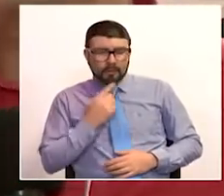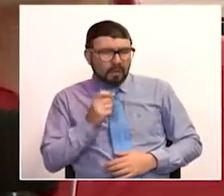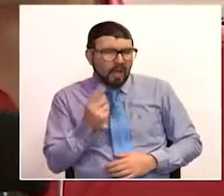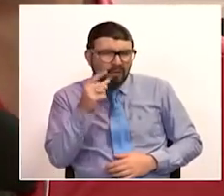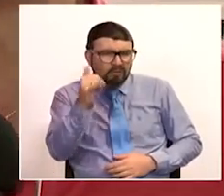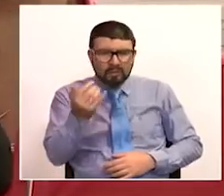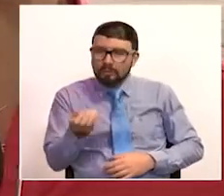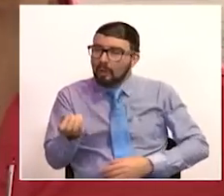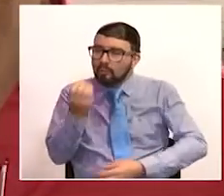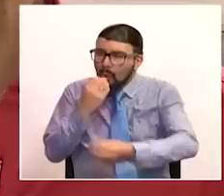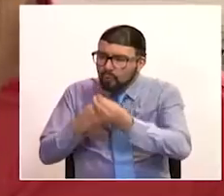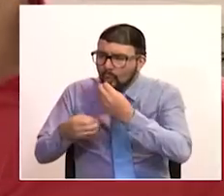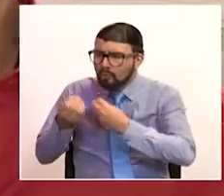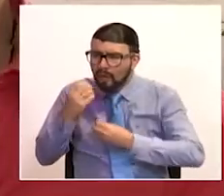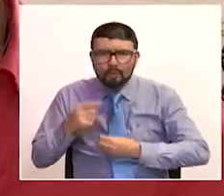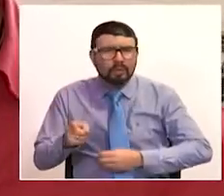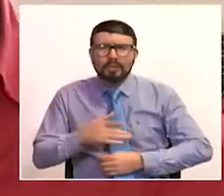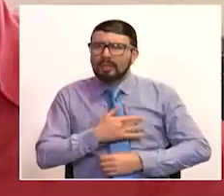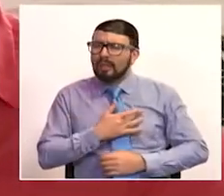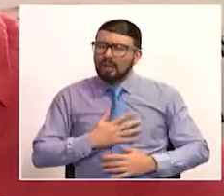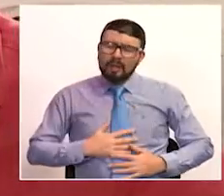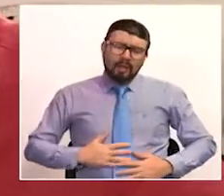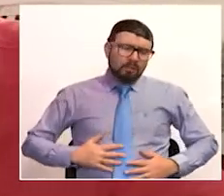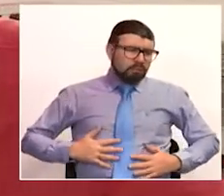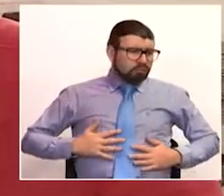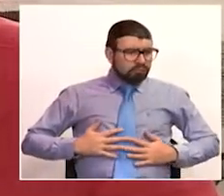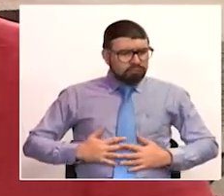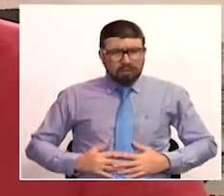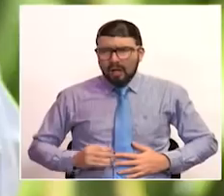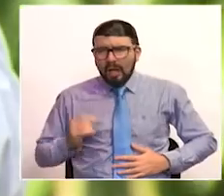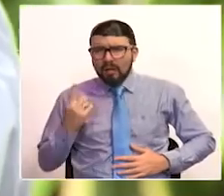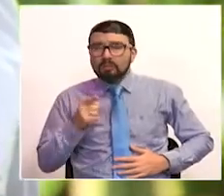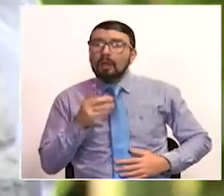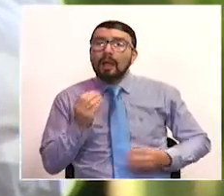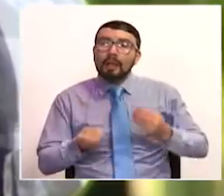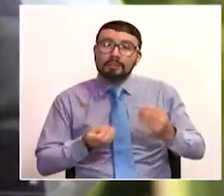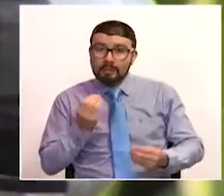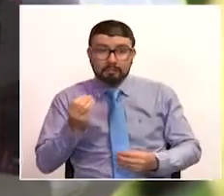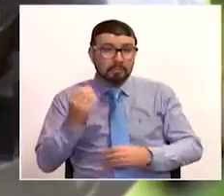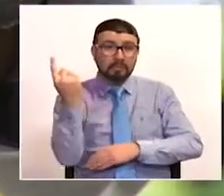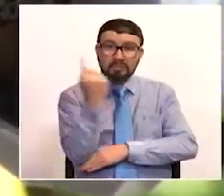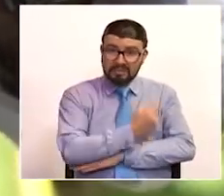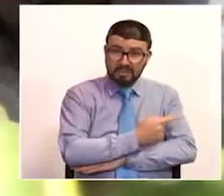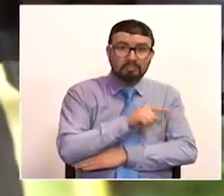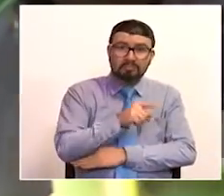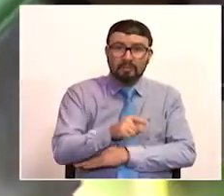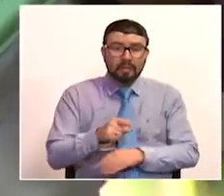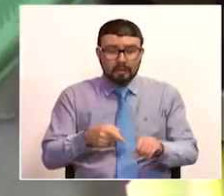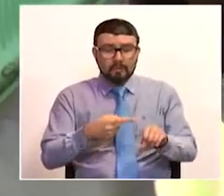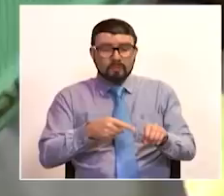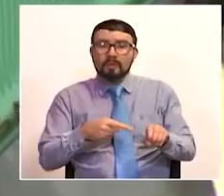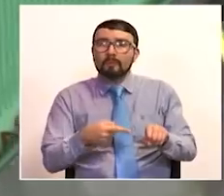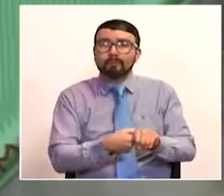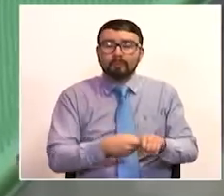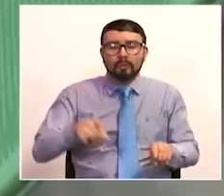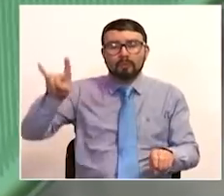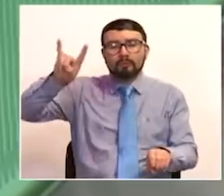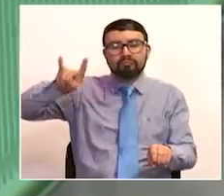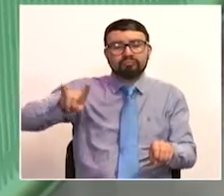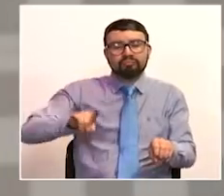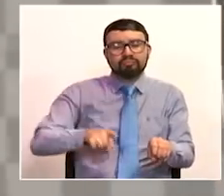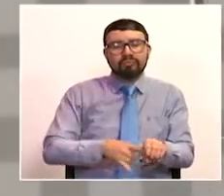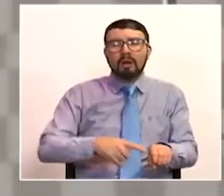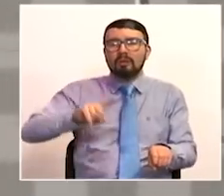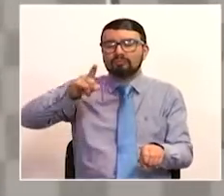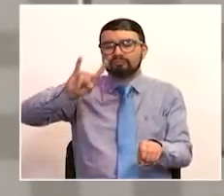orgánico después de la ingesta de estos alimentos, simplemente van a hacerse un enema de café. Yo siempre he dicho que el que tenga una bolsa de enema en la casa